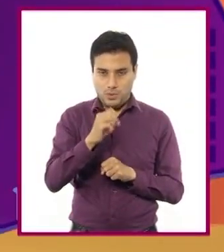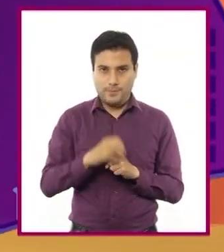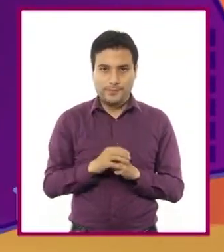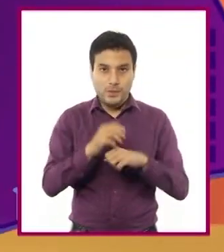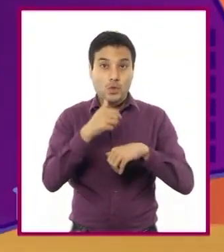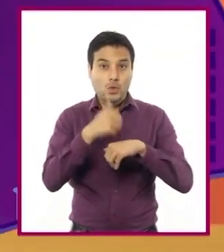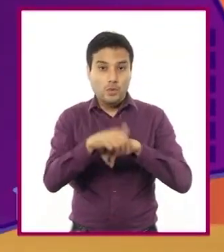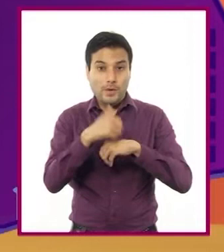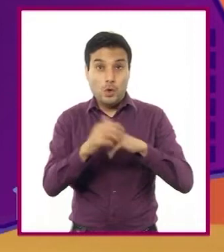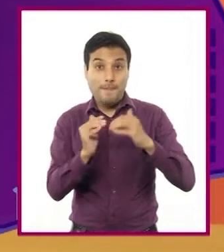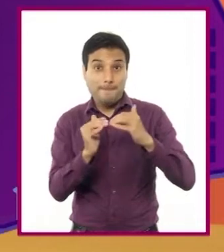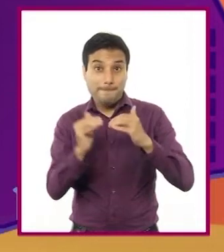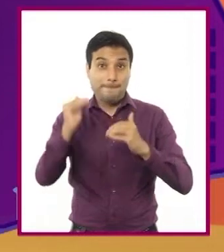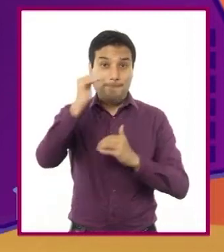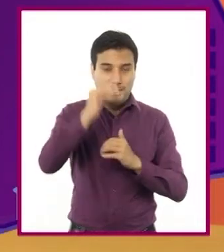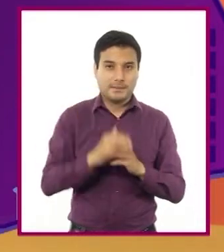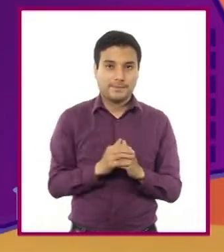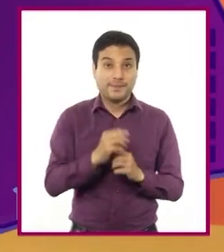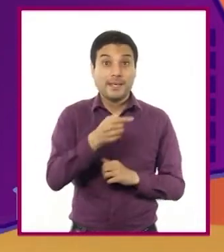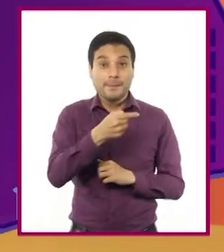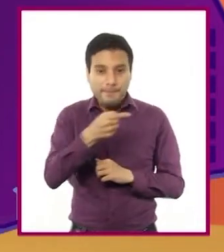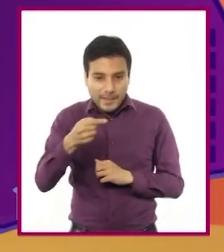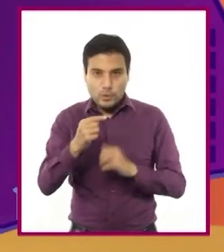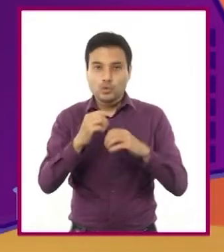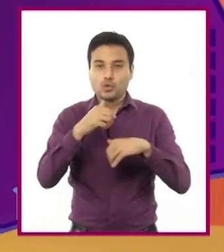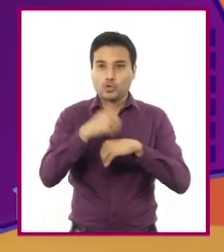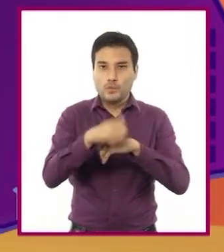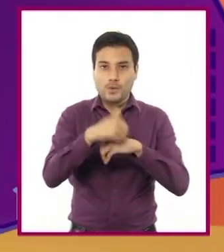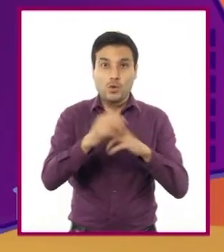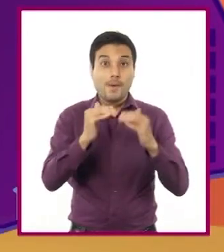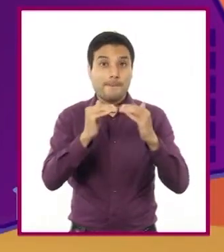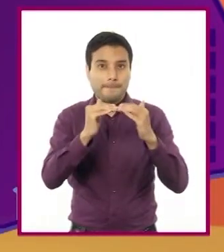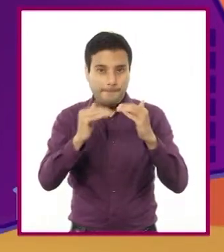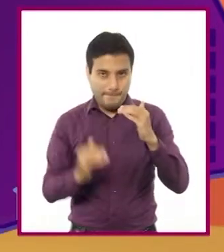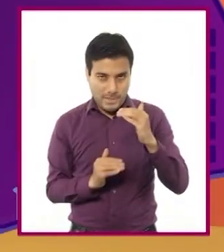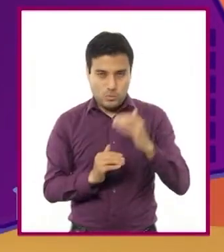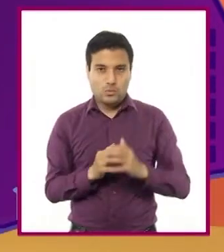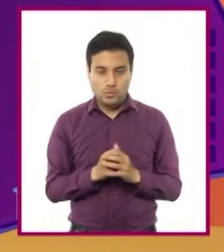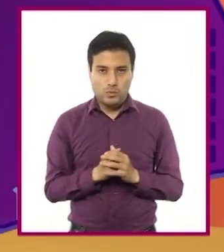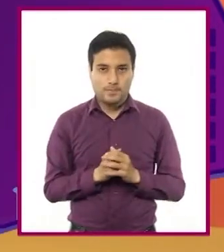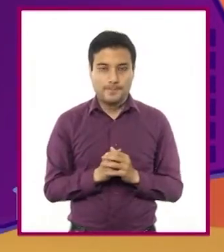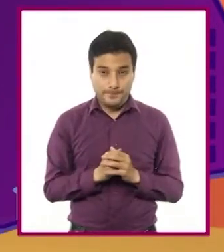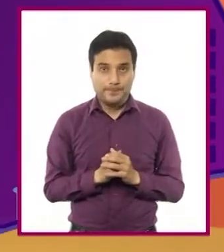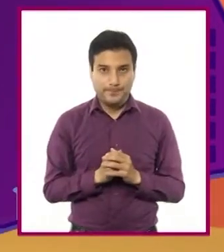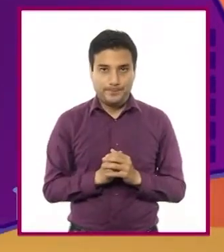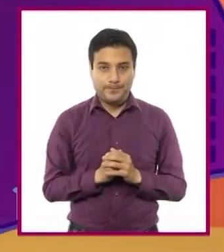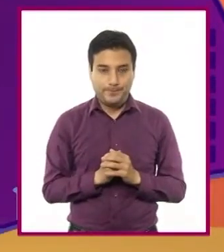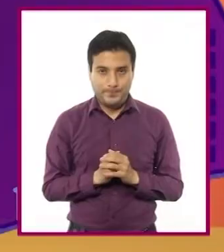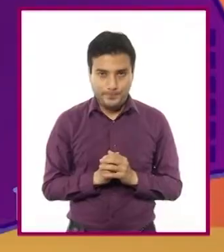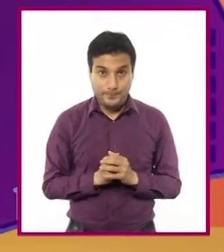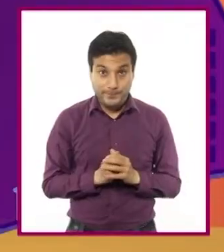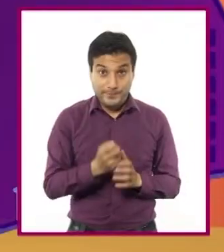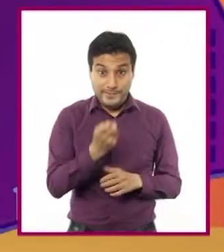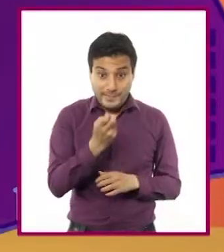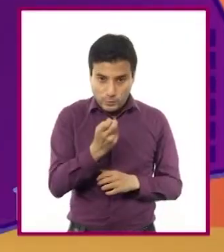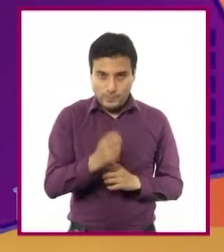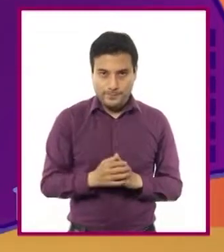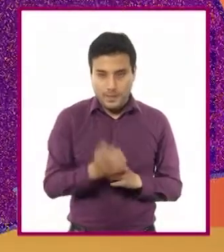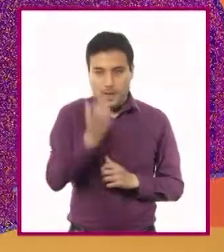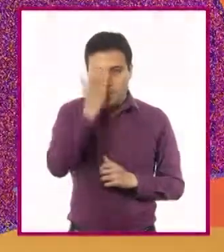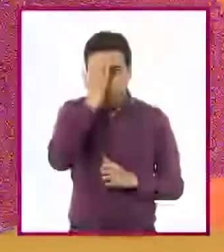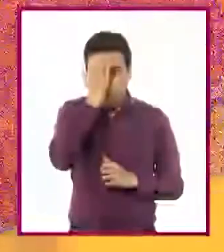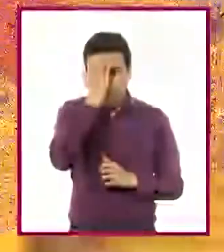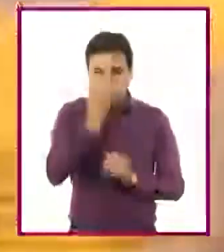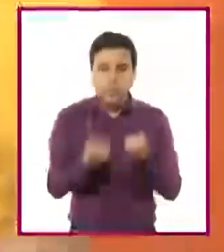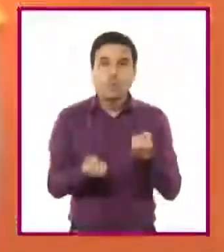máximo y el valor mínimo de los datos en una distribución estadística. e indica la amplitud del conjunto de